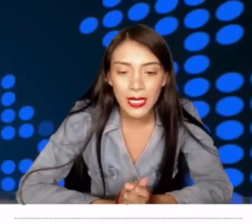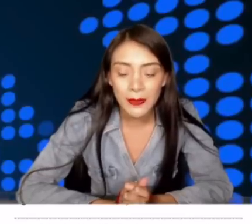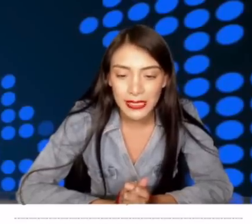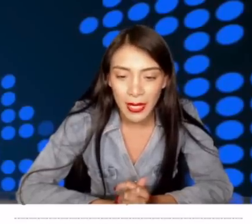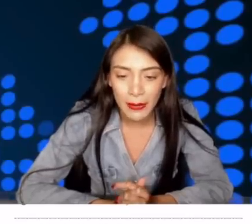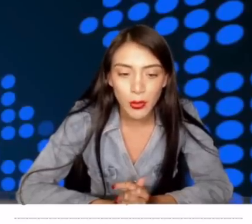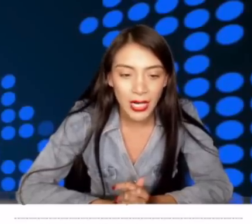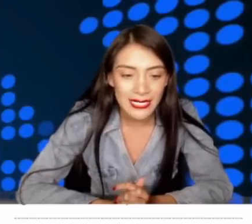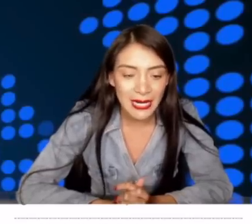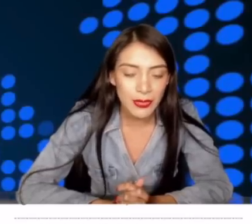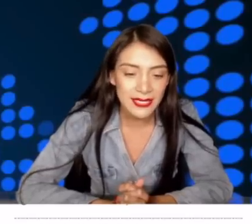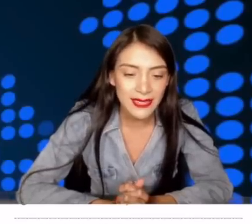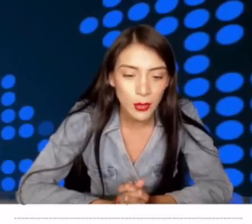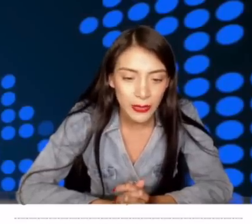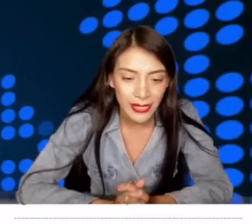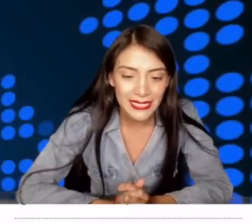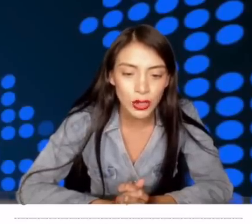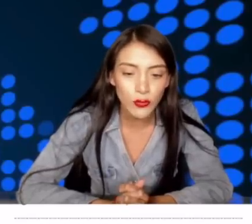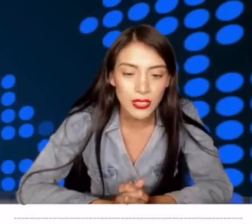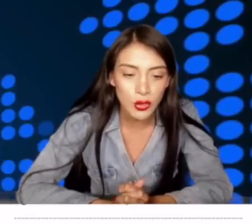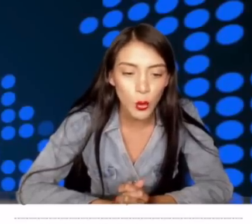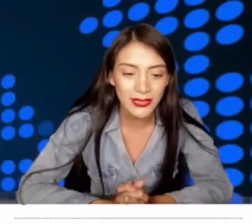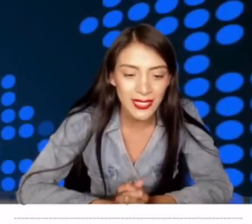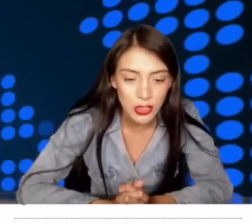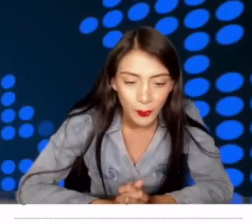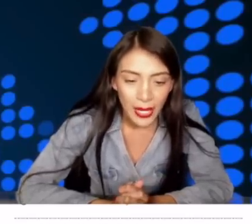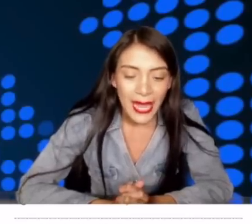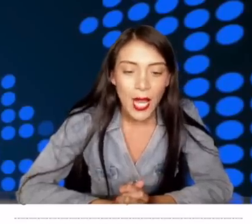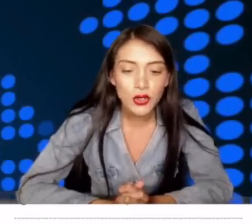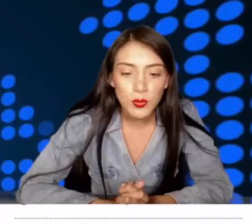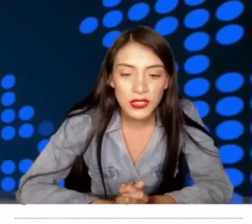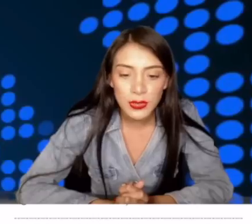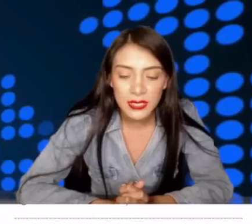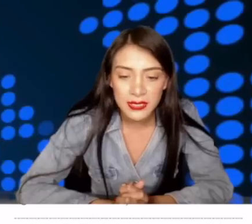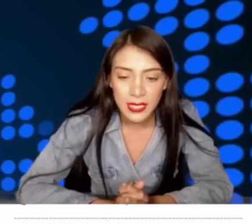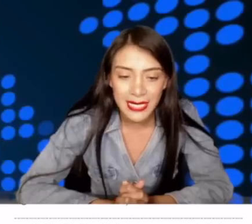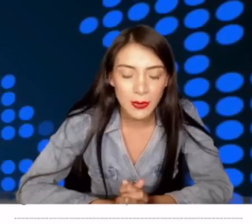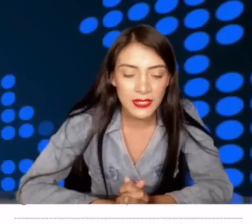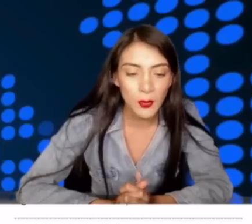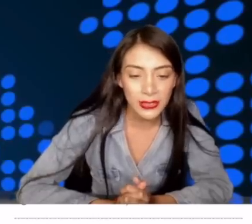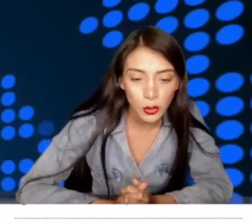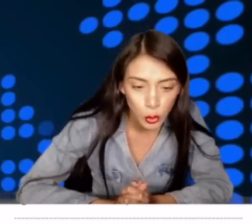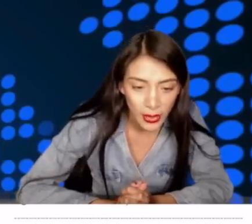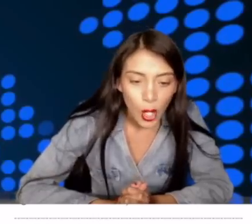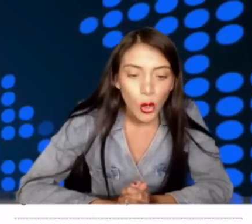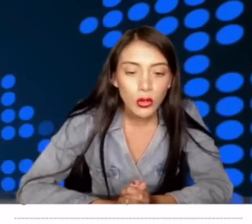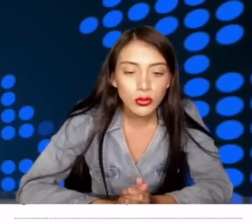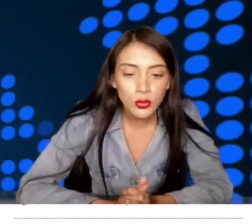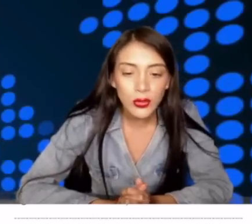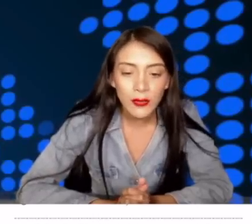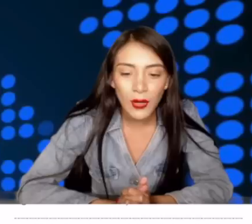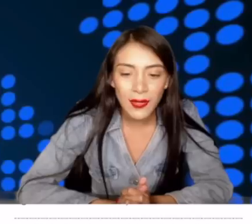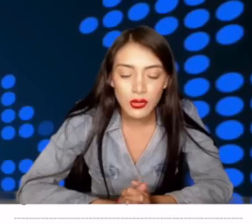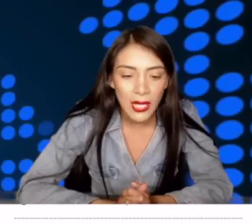su primera víctima. Evo Morales, el presidente de Bolivia, que intentó forzar su cuarta reelección en los comicios presidenciales el pasado 20 de octubre, con